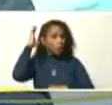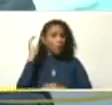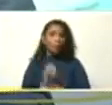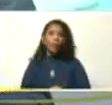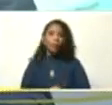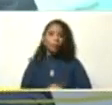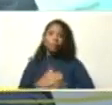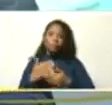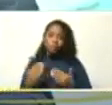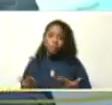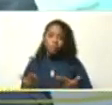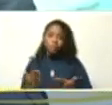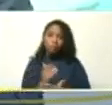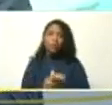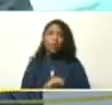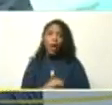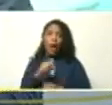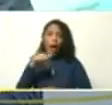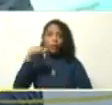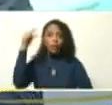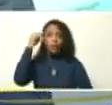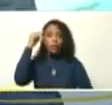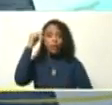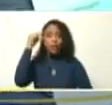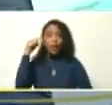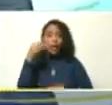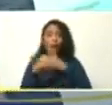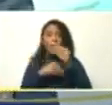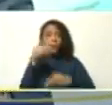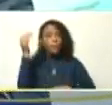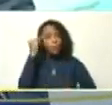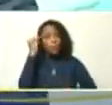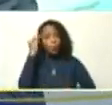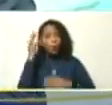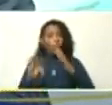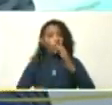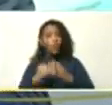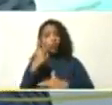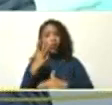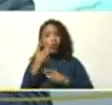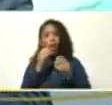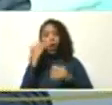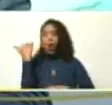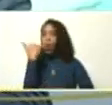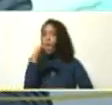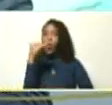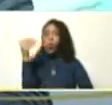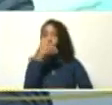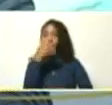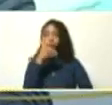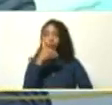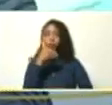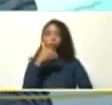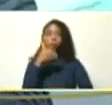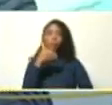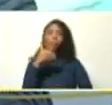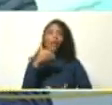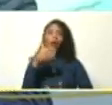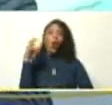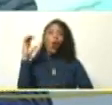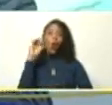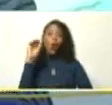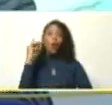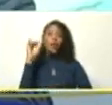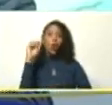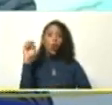Así que esta, que es la fecha que rememora la fundación del Correo del Orinoco, es tiempo entonces de reconocer a